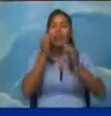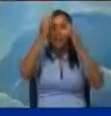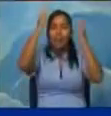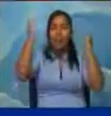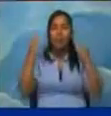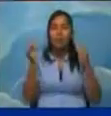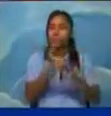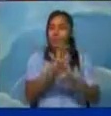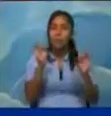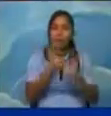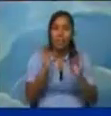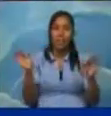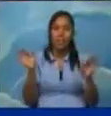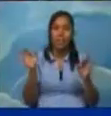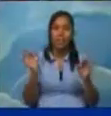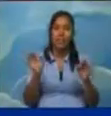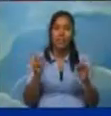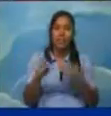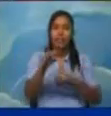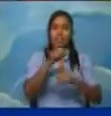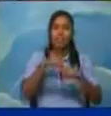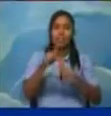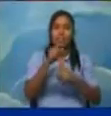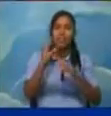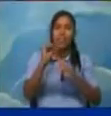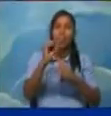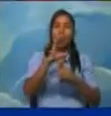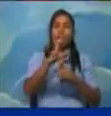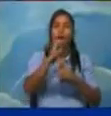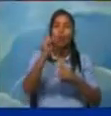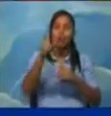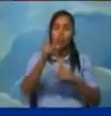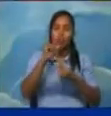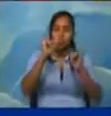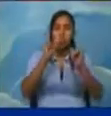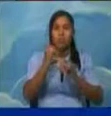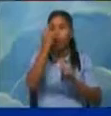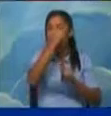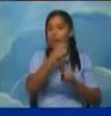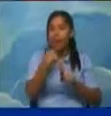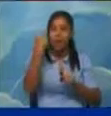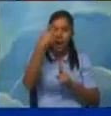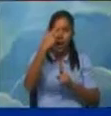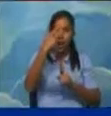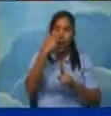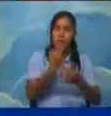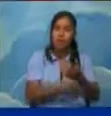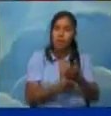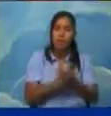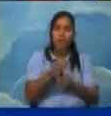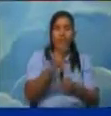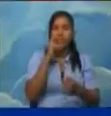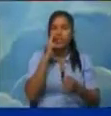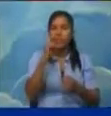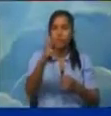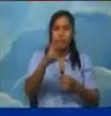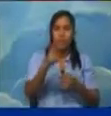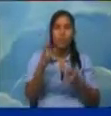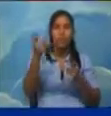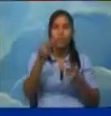más nada, aceite de coco de los cocos que recogemos ahí en el patio. Ay, hermano Puerta, pero es que